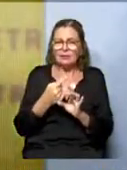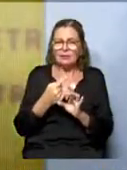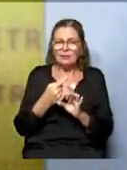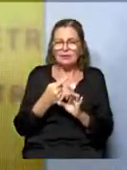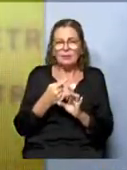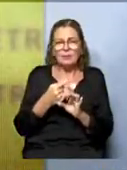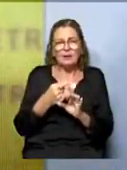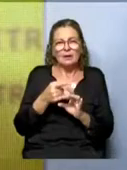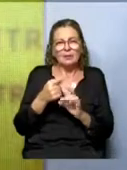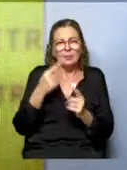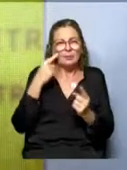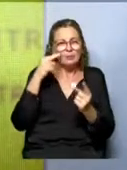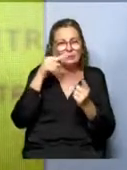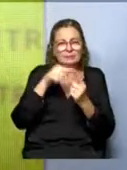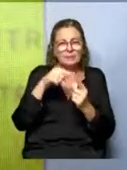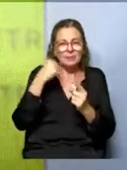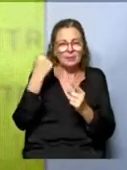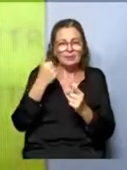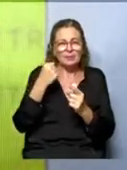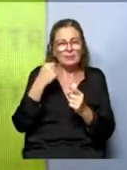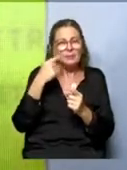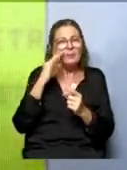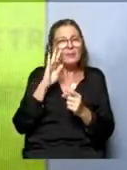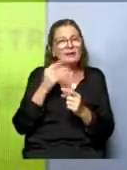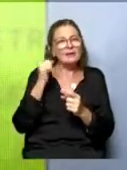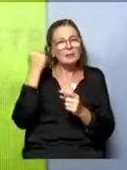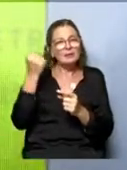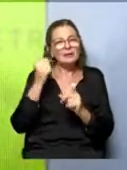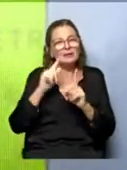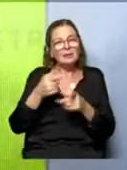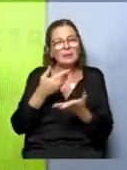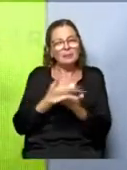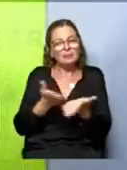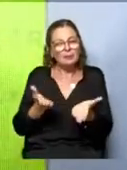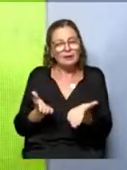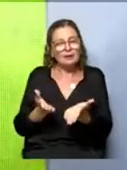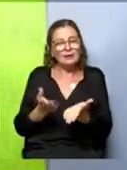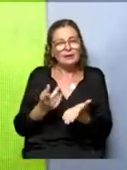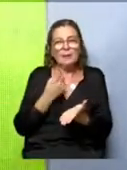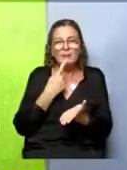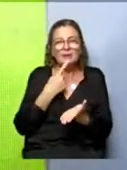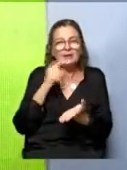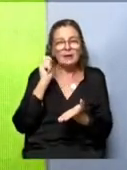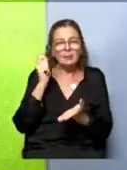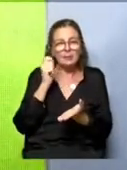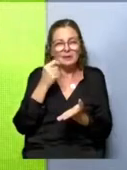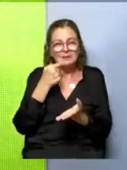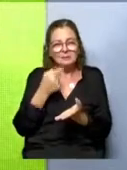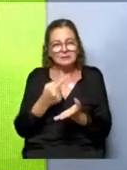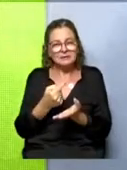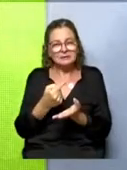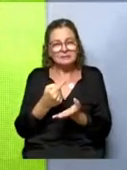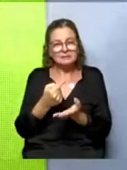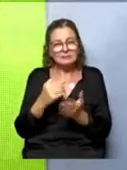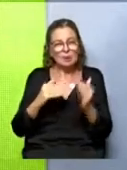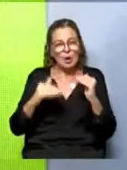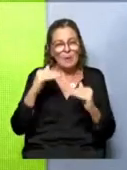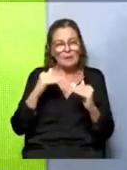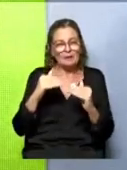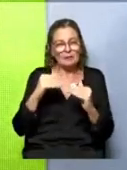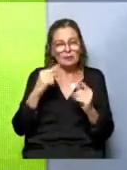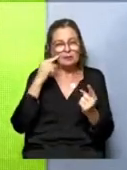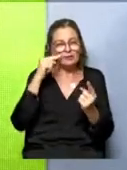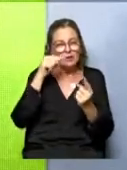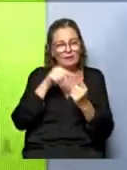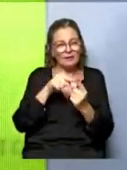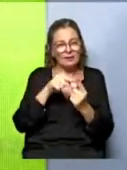tiene un desafío de esta magnitud. Porque me parece importante también poner, digamos, las políticas públicas que estamos considerando en comparación con el desafío que tenemos por